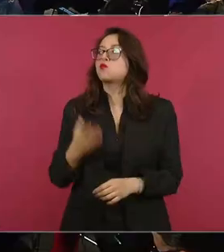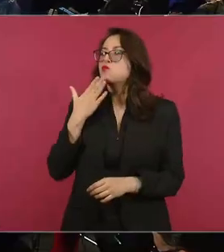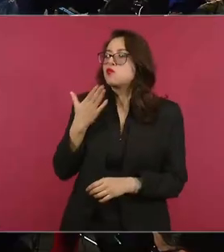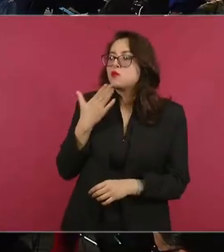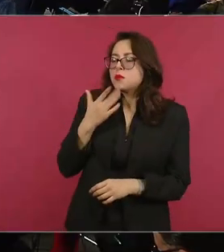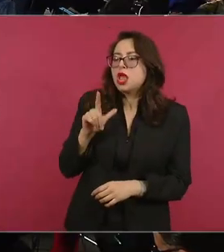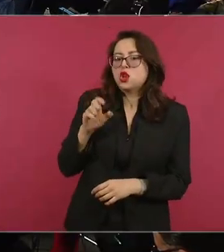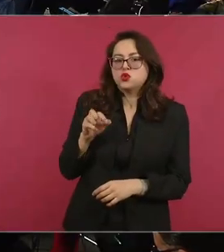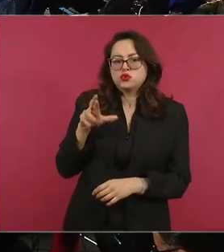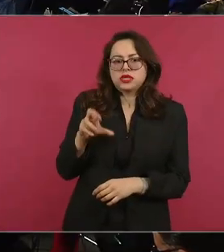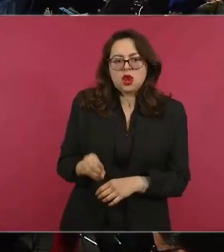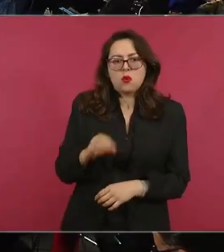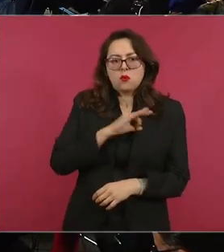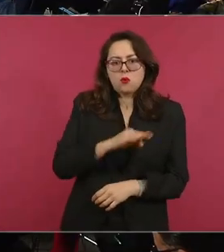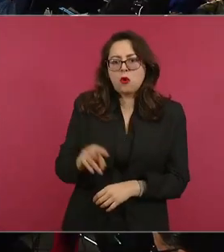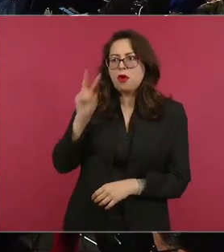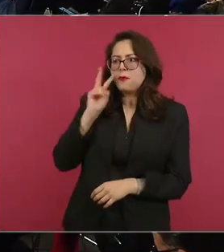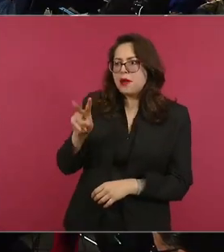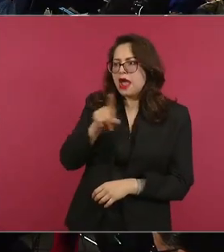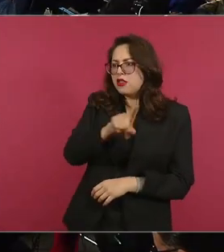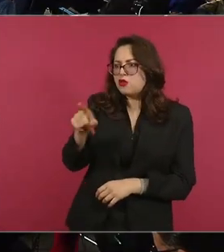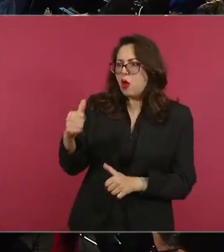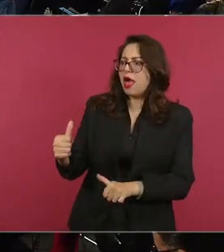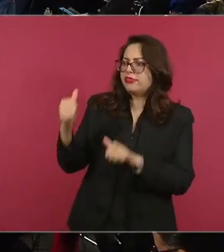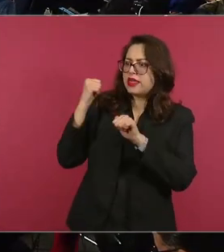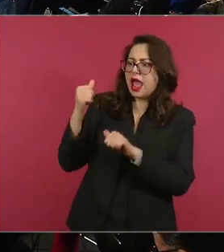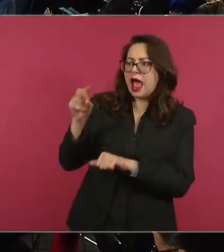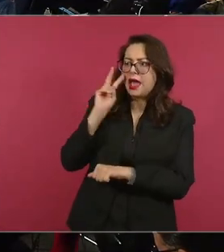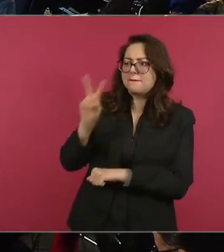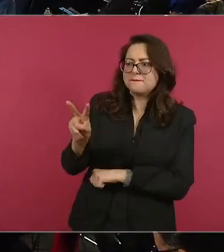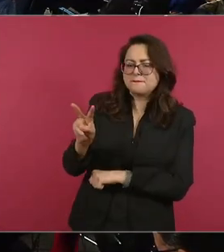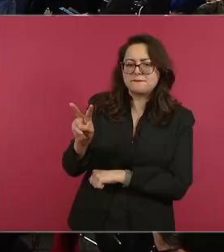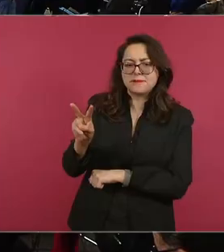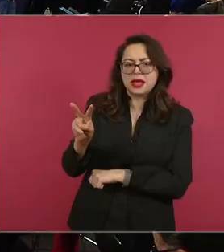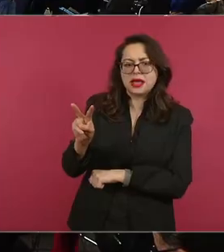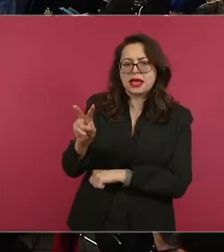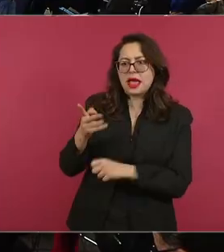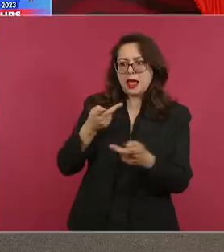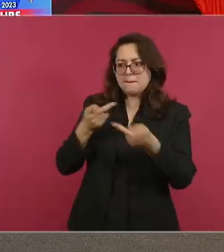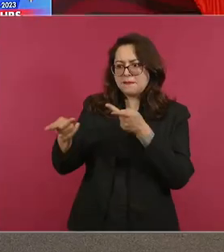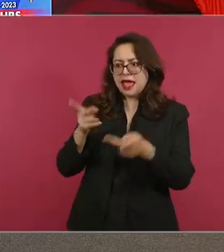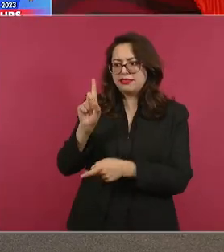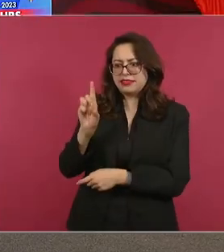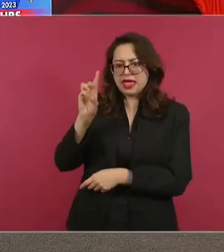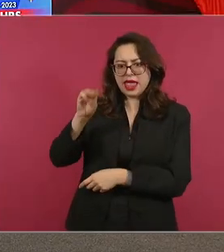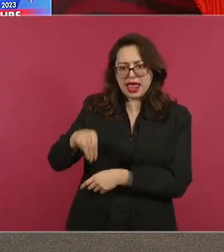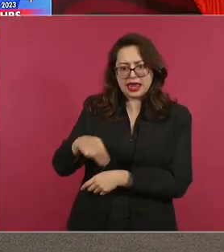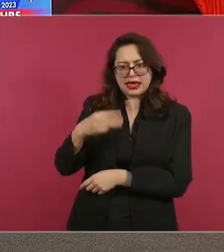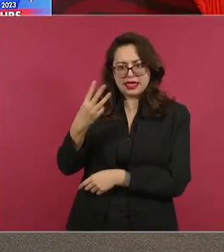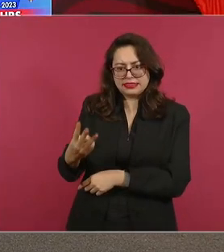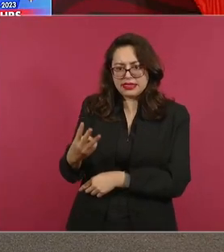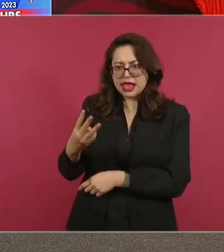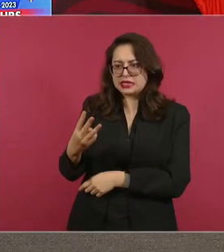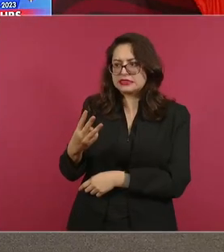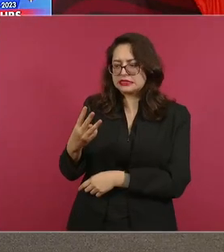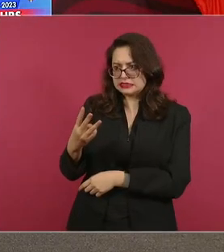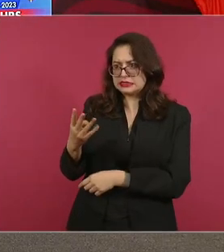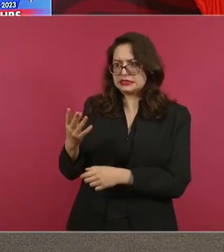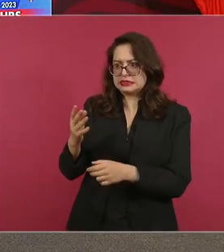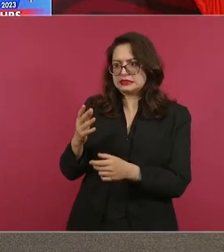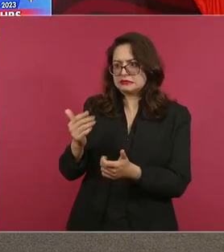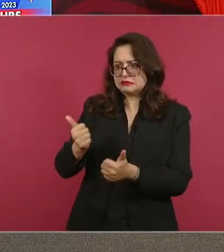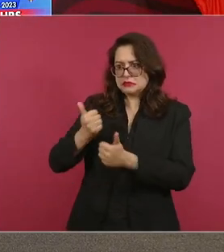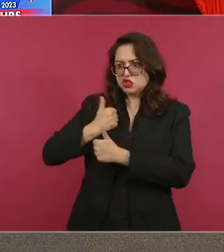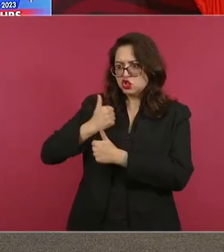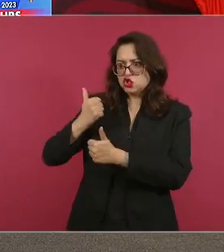lo que estamos viendo atrás, atrás a tu espalda es el plan de N3E que está aplicando ya la Sedena,